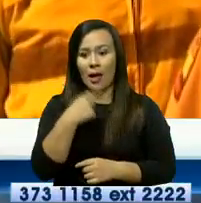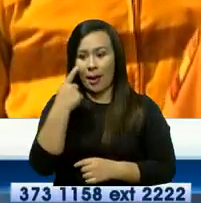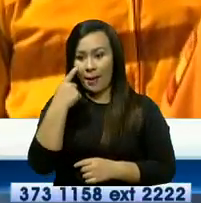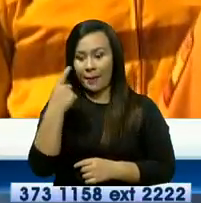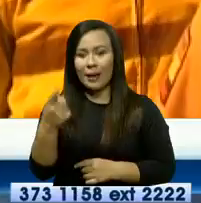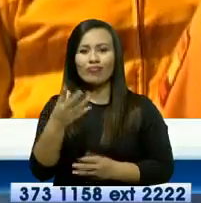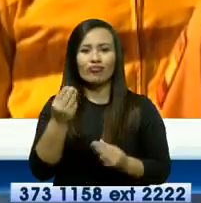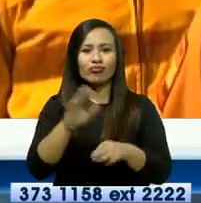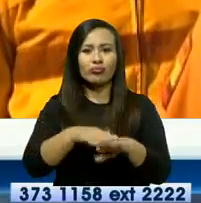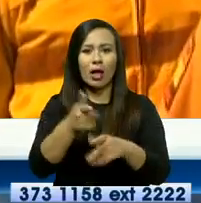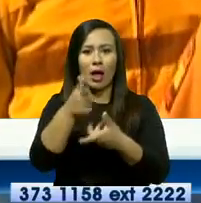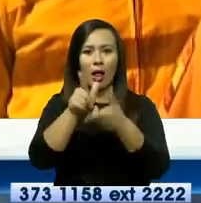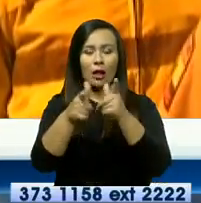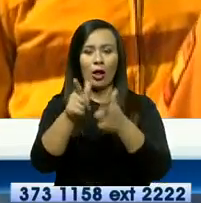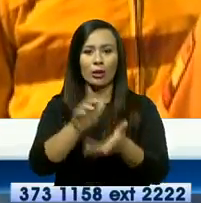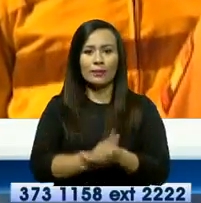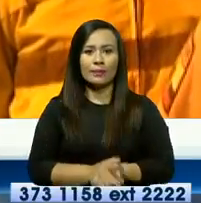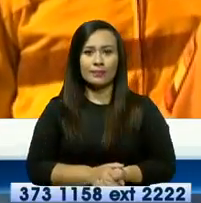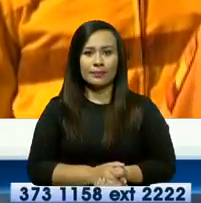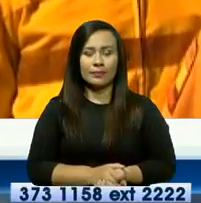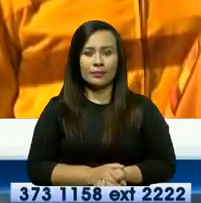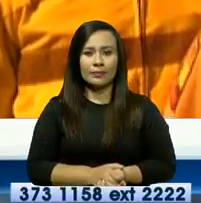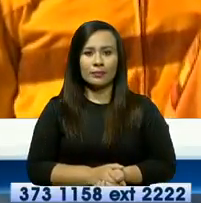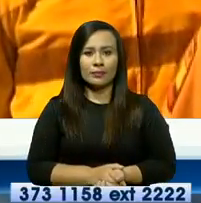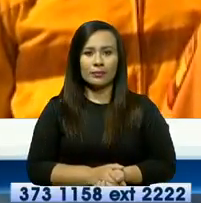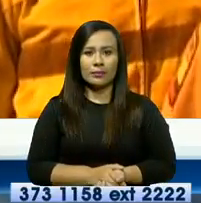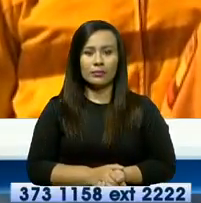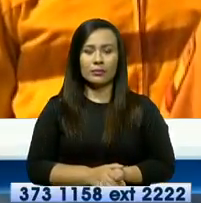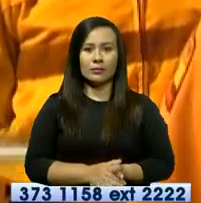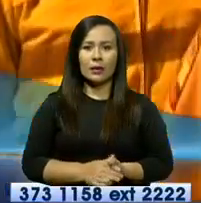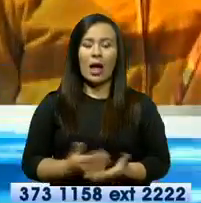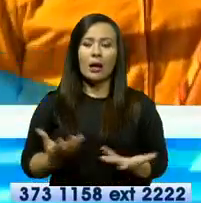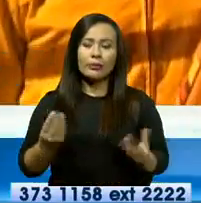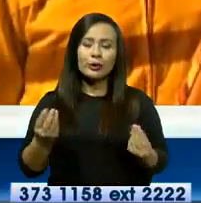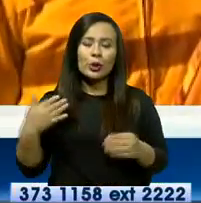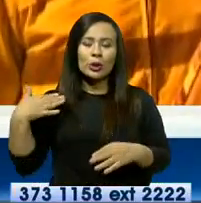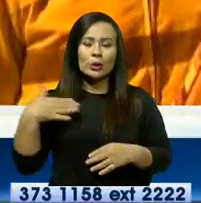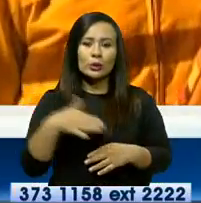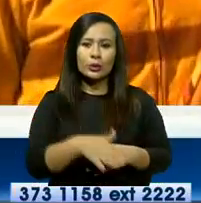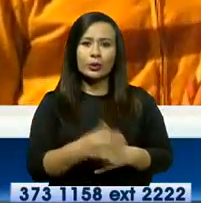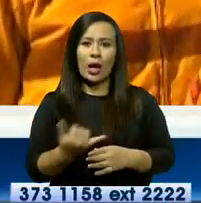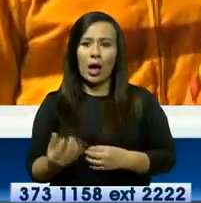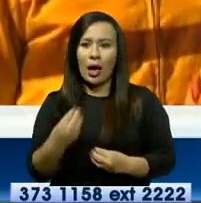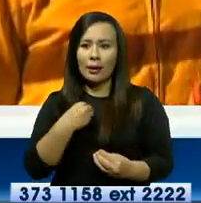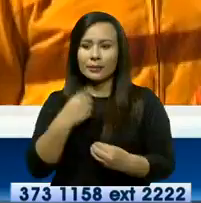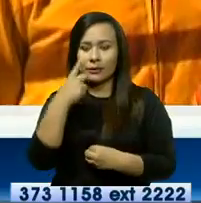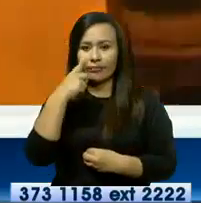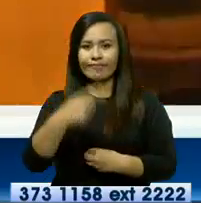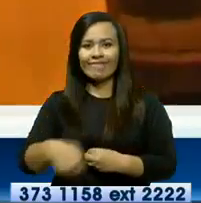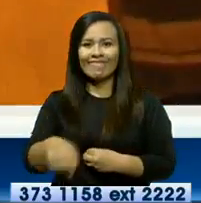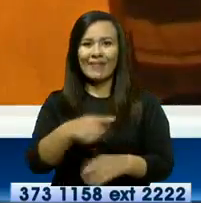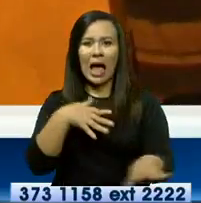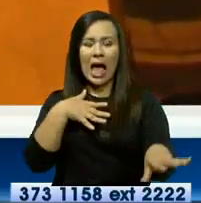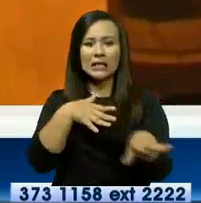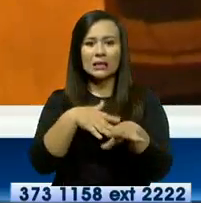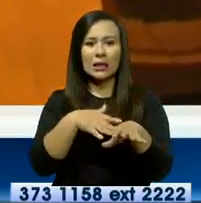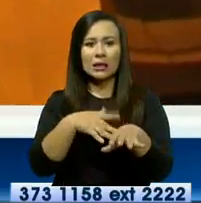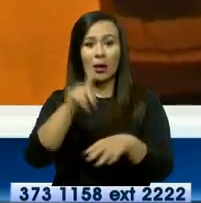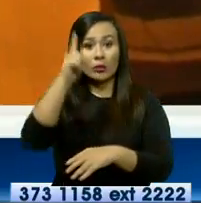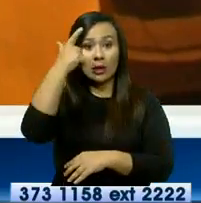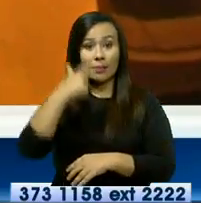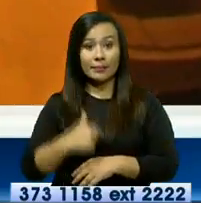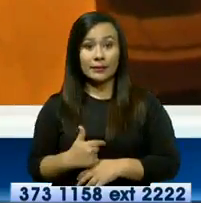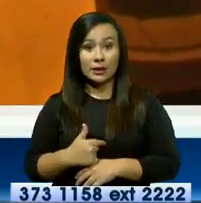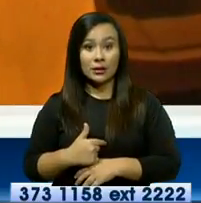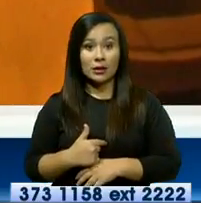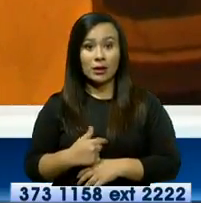ingesta de alcohol, inclusive el exceso de velocidad es el que ocasiona este accidente de tránsito. Una persona a la que se